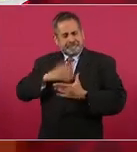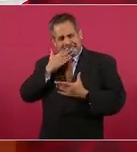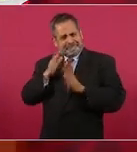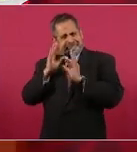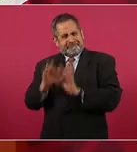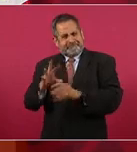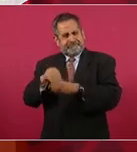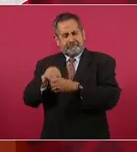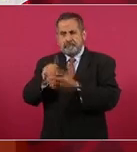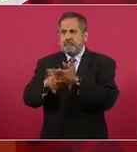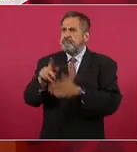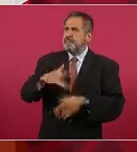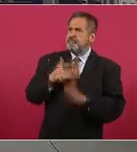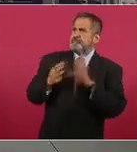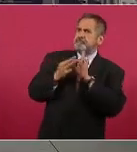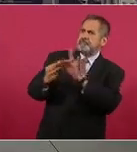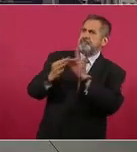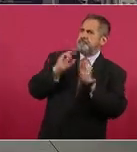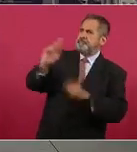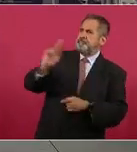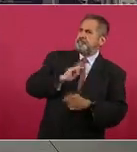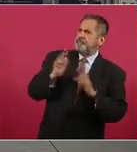se siente identificados con eso.